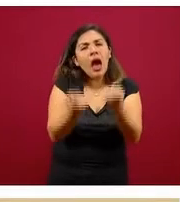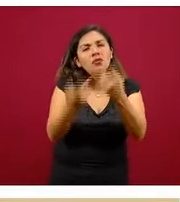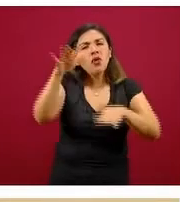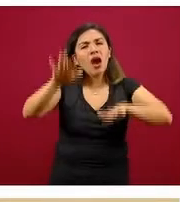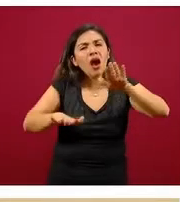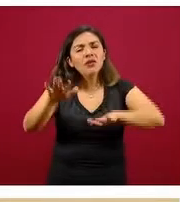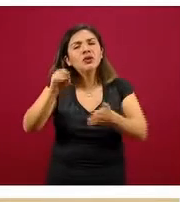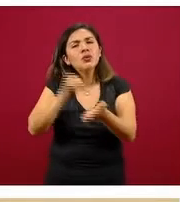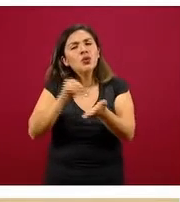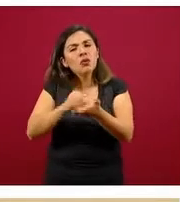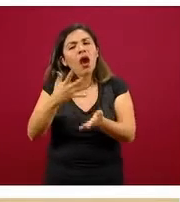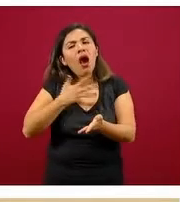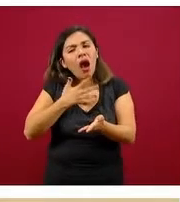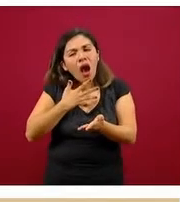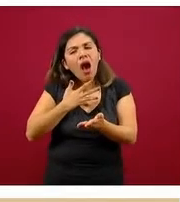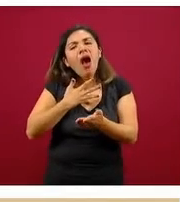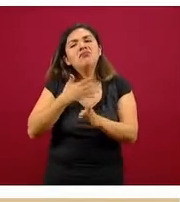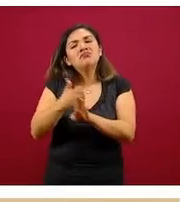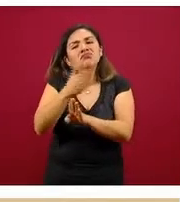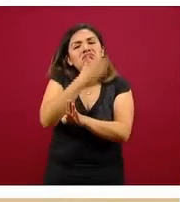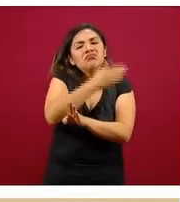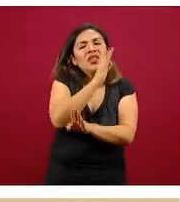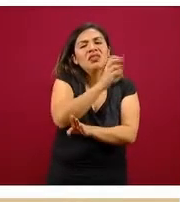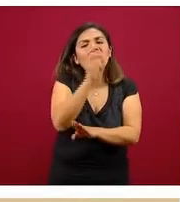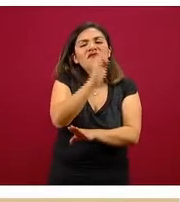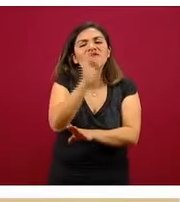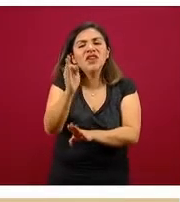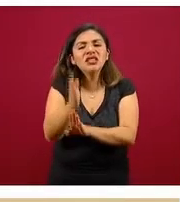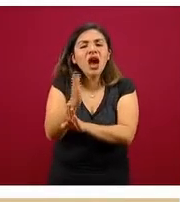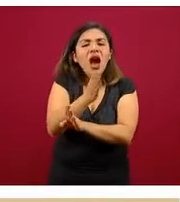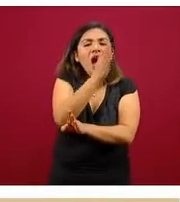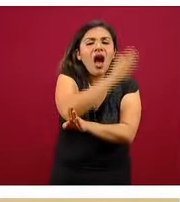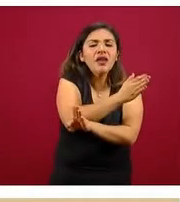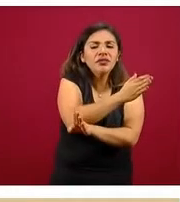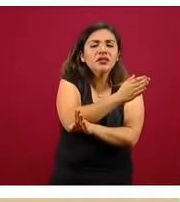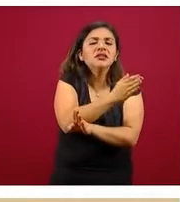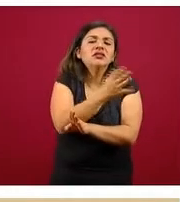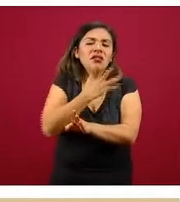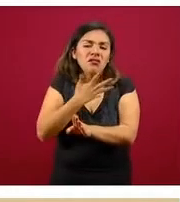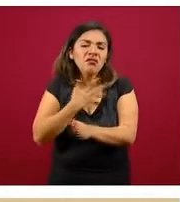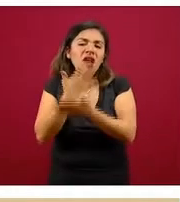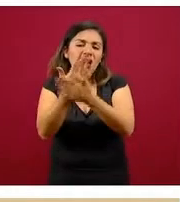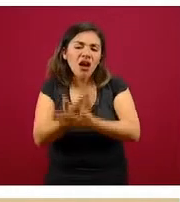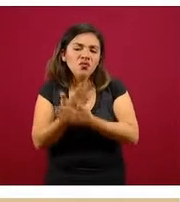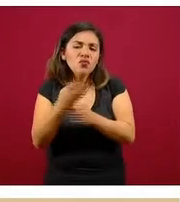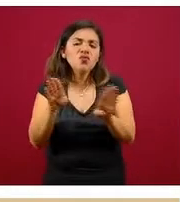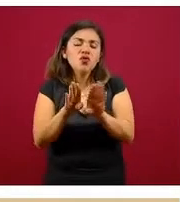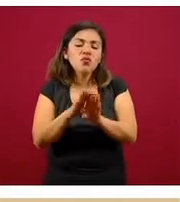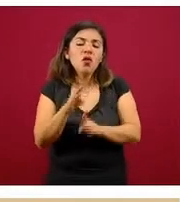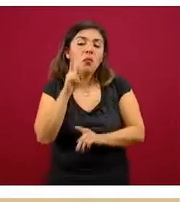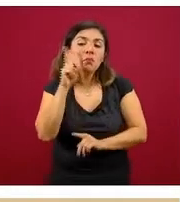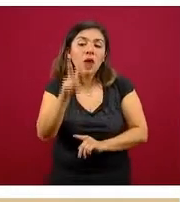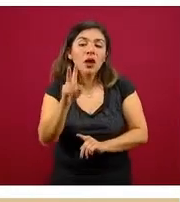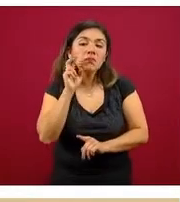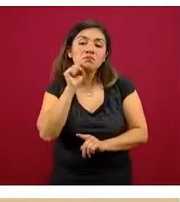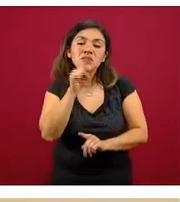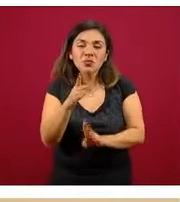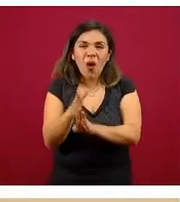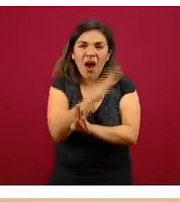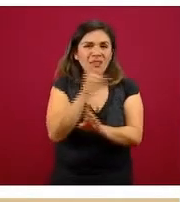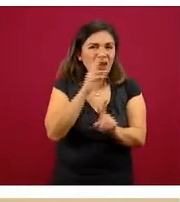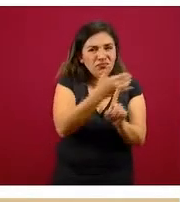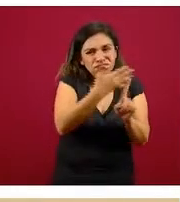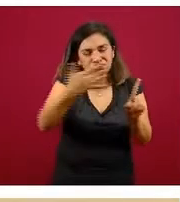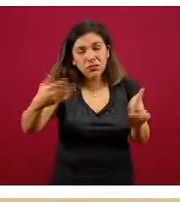ellas están todavía distribuidas en fechas y meses previos, tal como lo veíamos en la barra